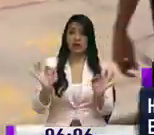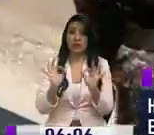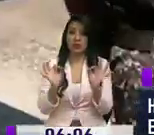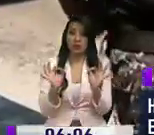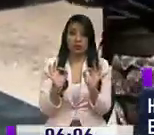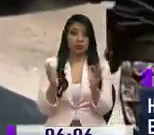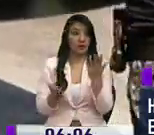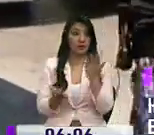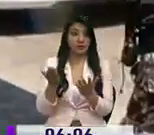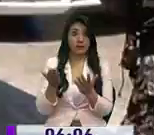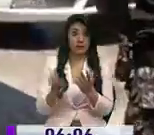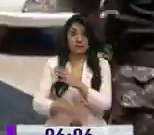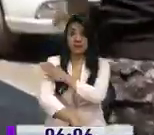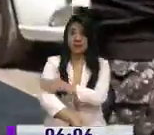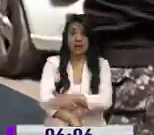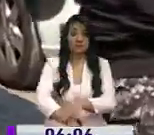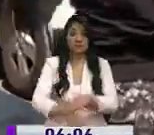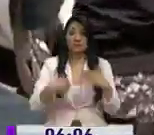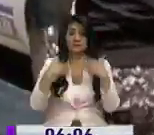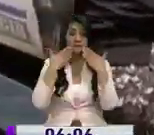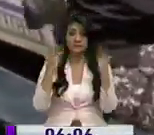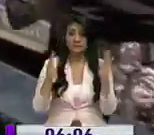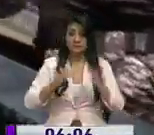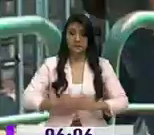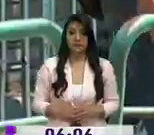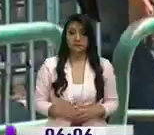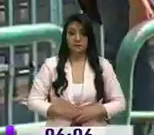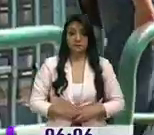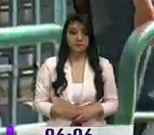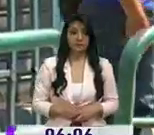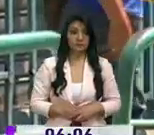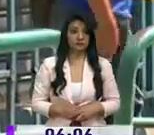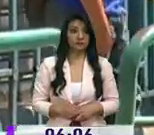además todo su brazo, informó Adriana Méndez.